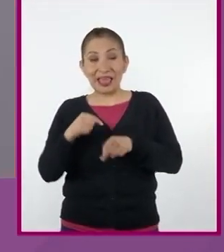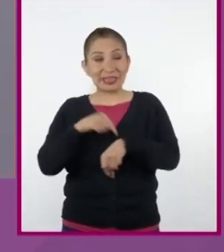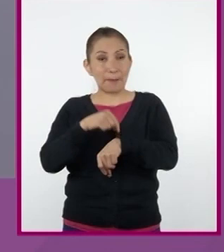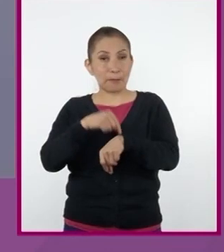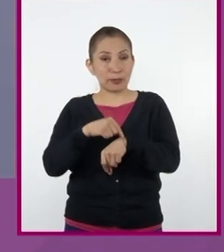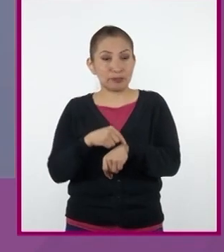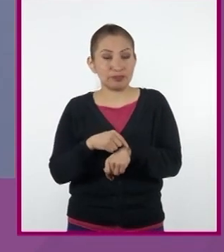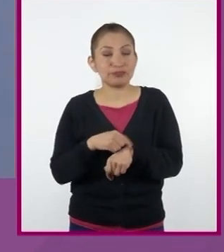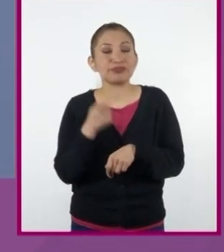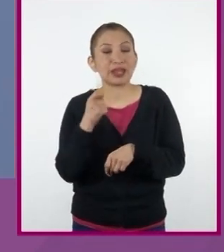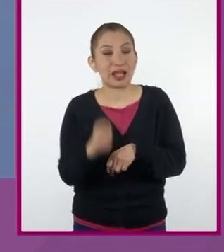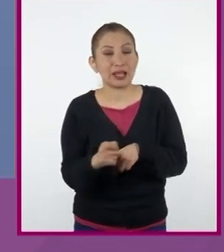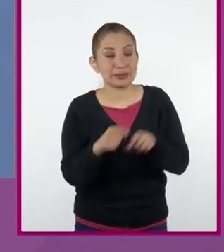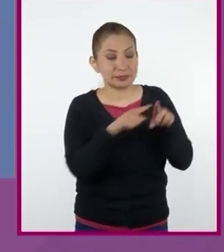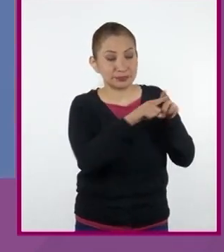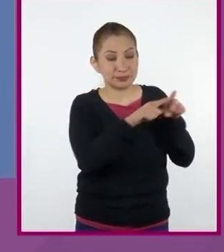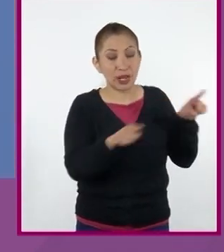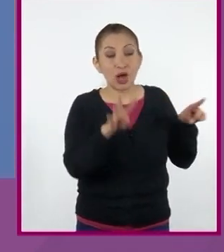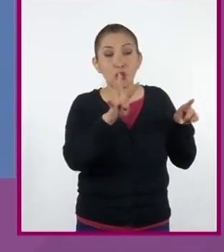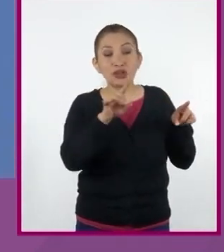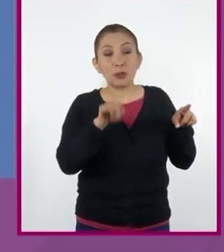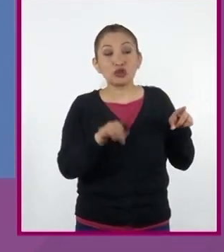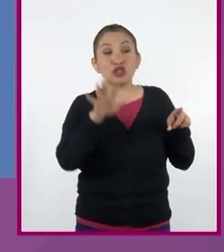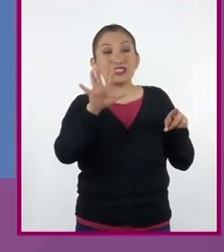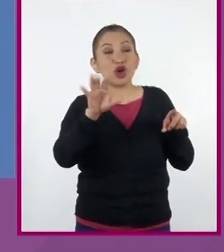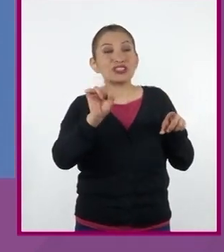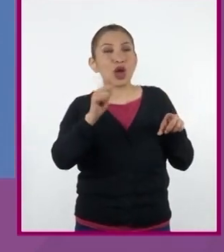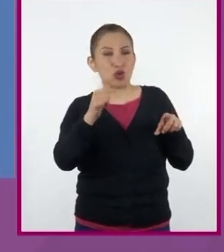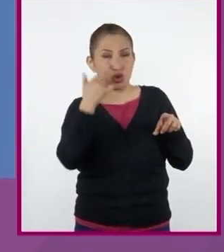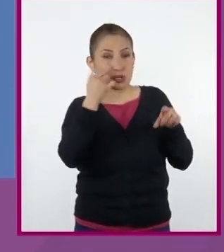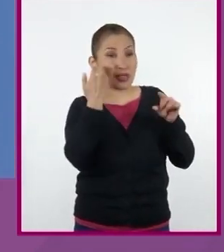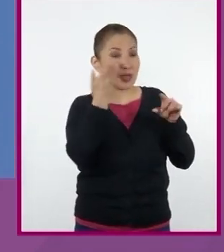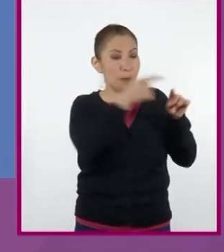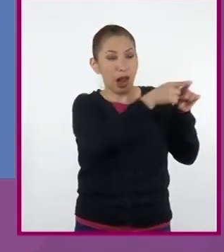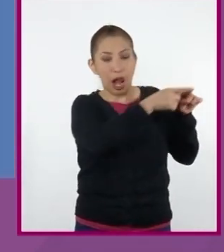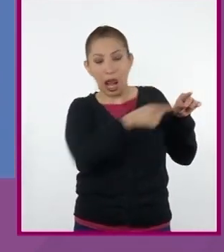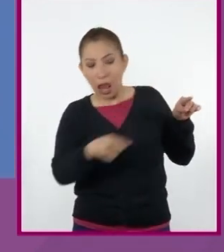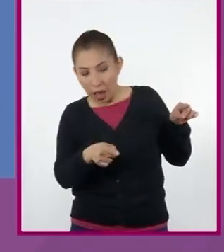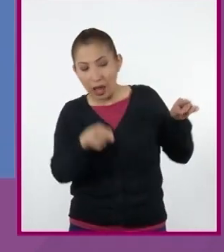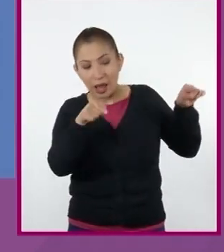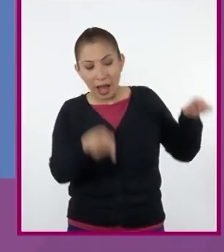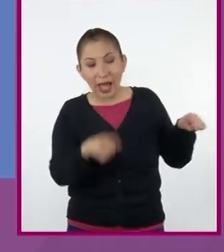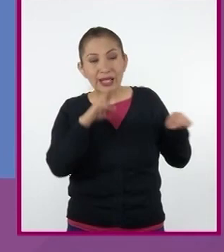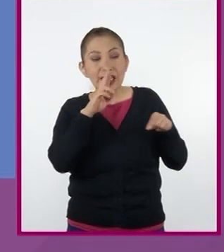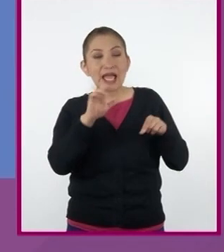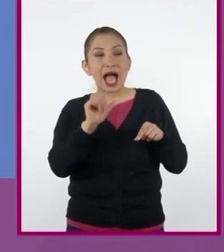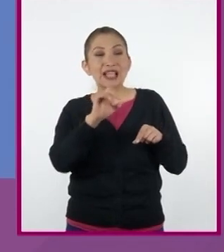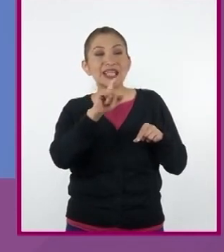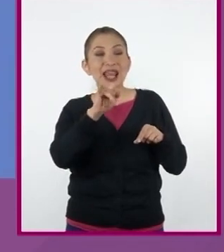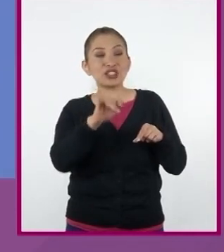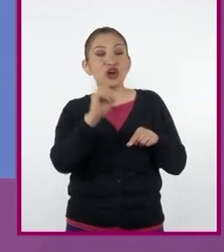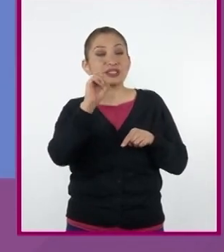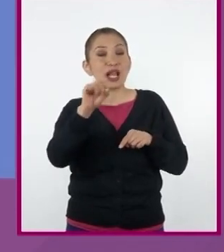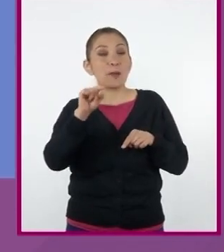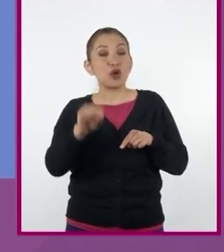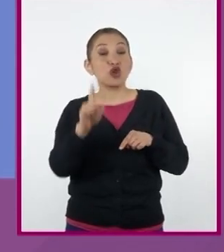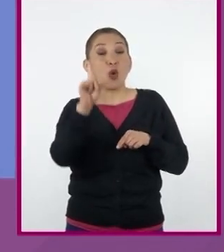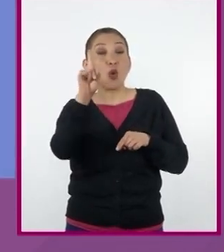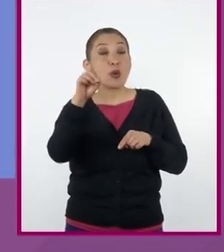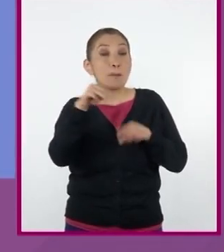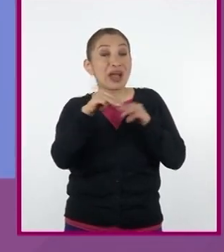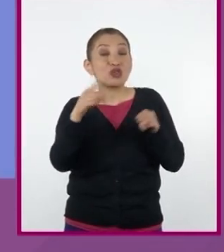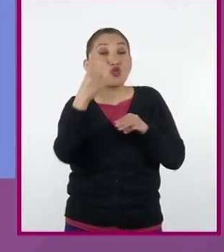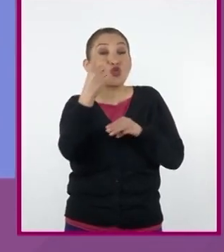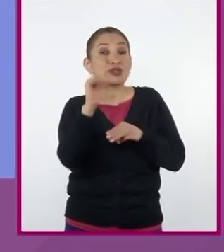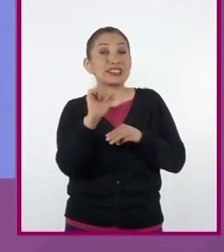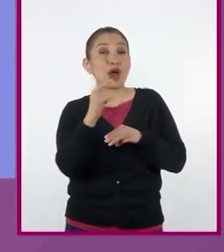tiempo, es decir, entre 4.5 segundos. Así se obtiene una aceleración de 0.1 metros